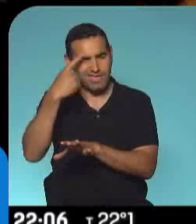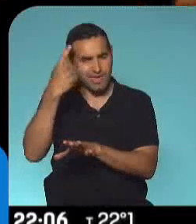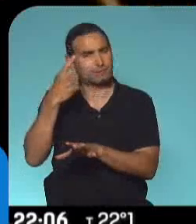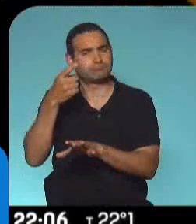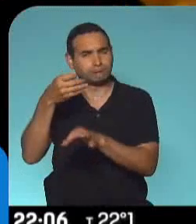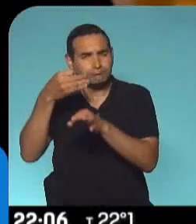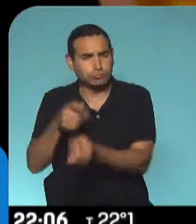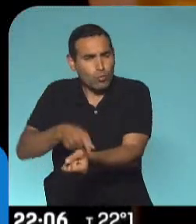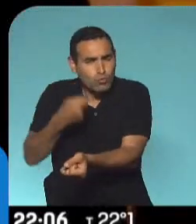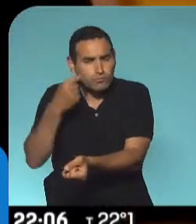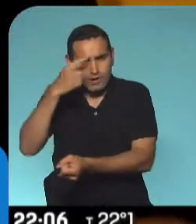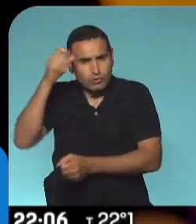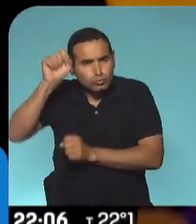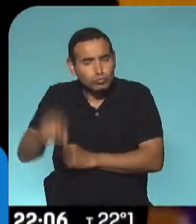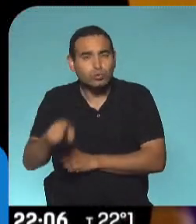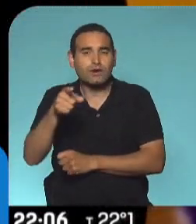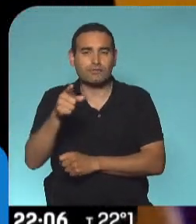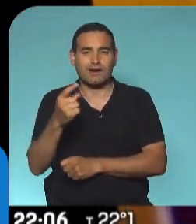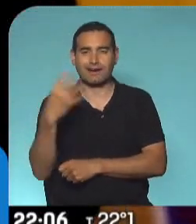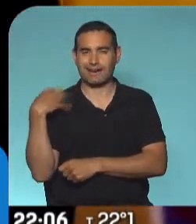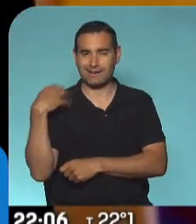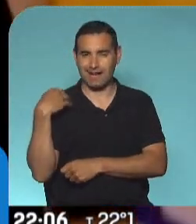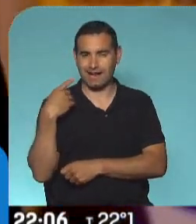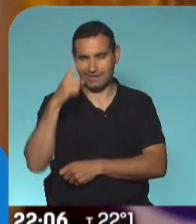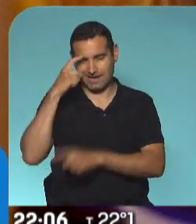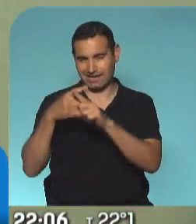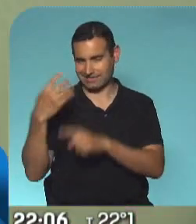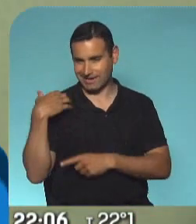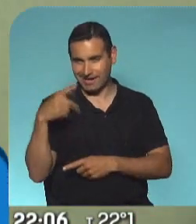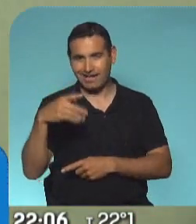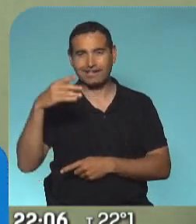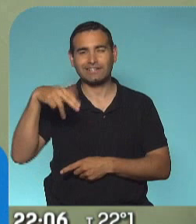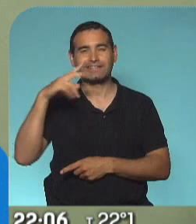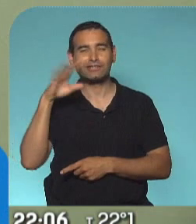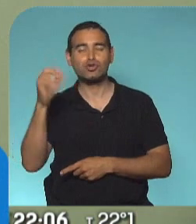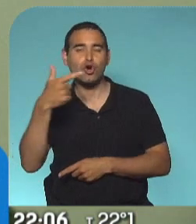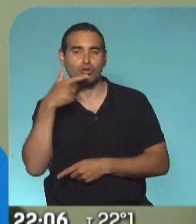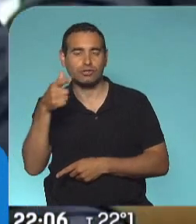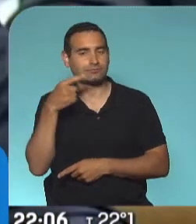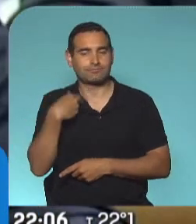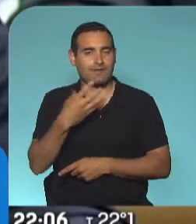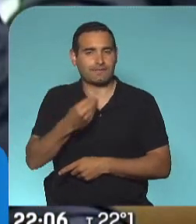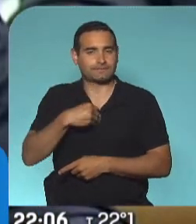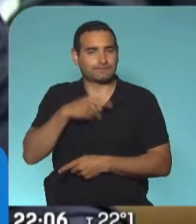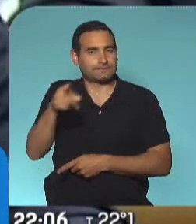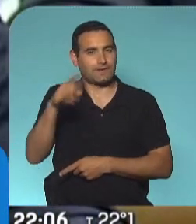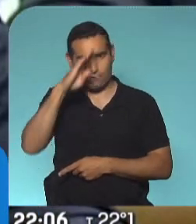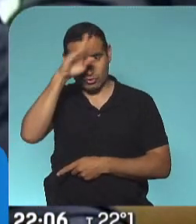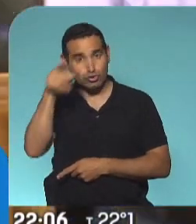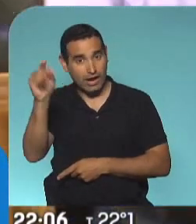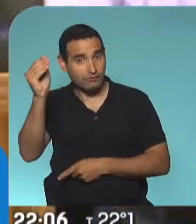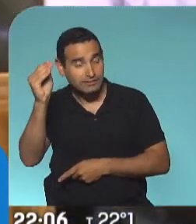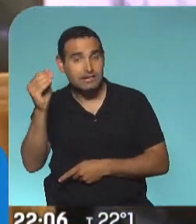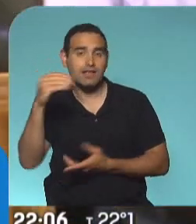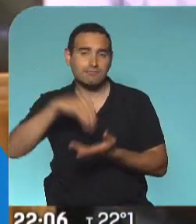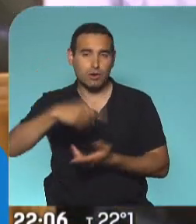conservadoras y nacionalistas liderada por el general retirado Guido Manini Ríos, admirador del presidente de Brasil, Jair Bolsonaro, y vinculado al